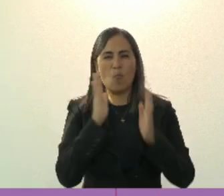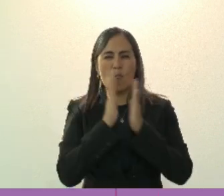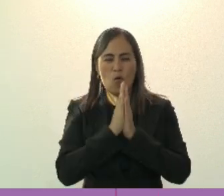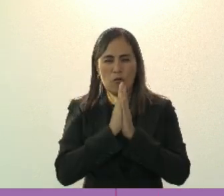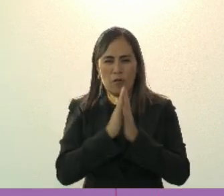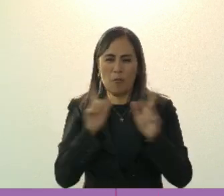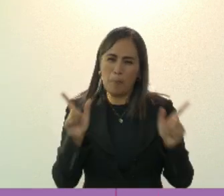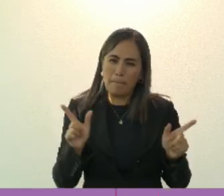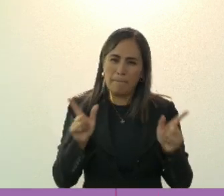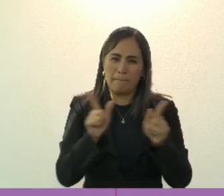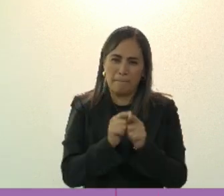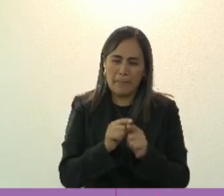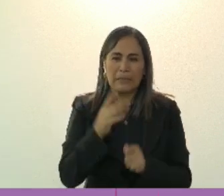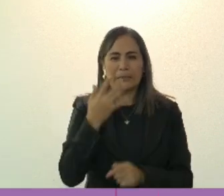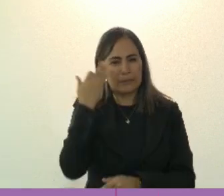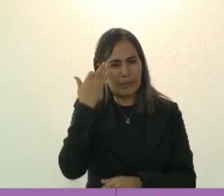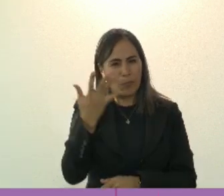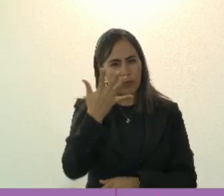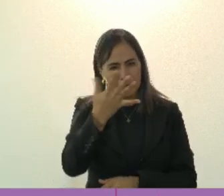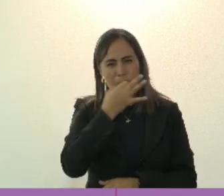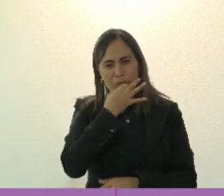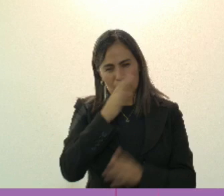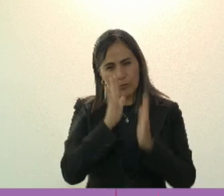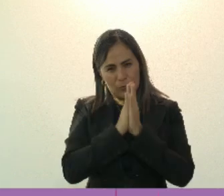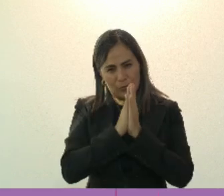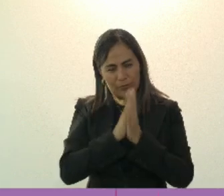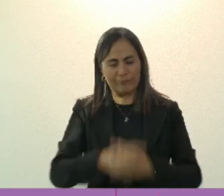sus comentarios, 5 minutos más.